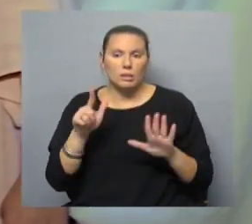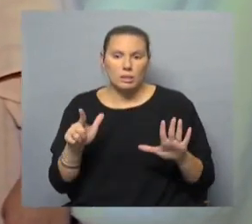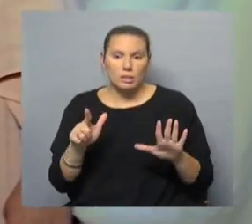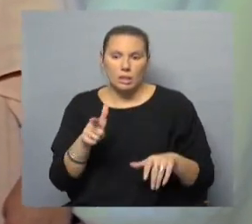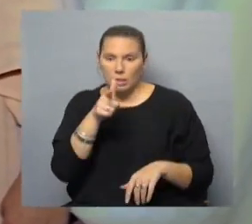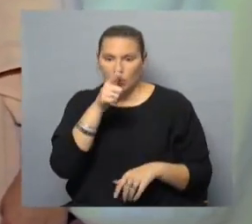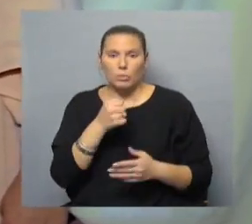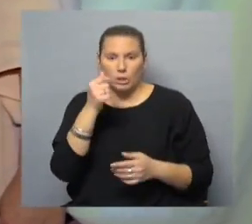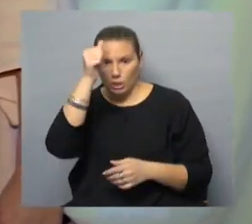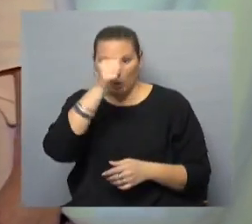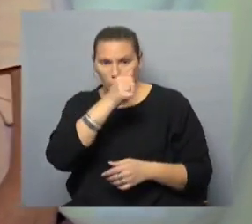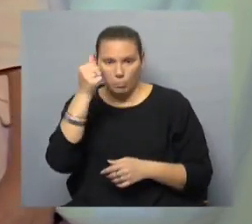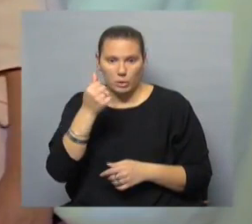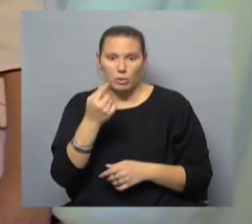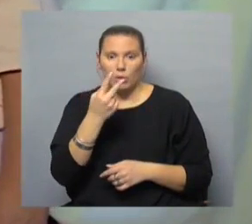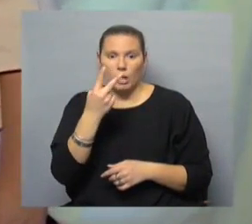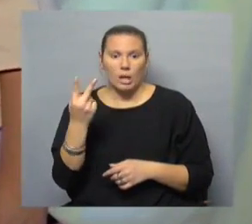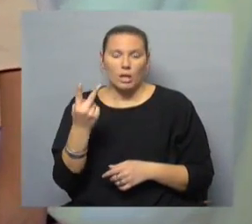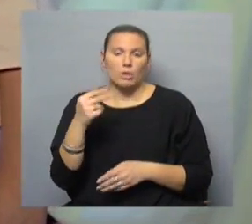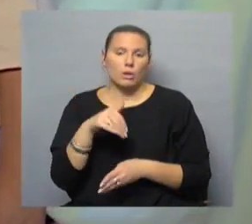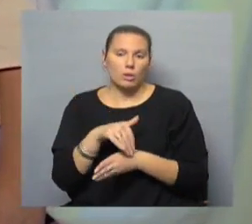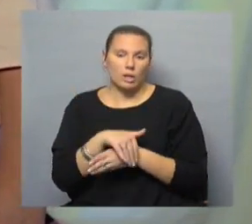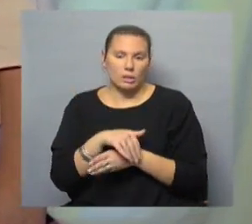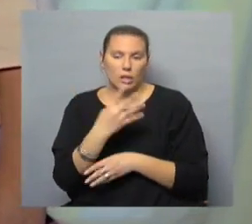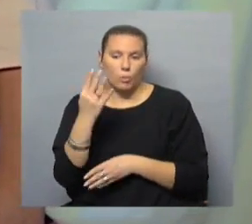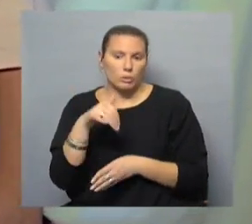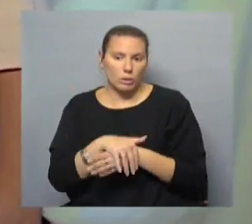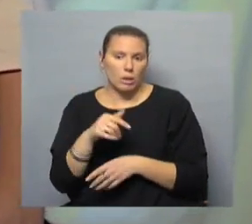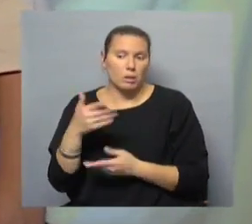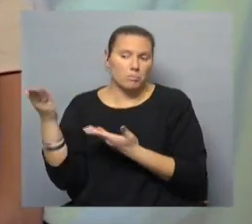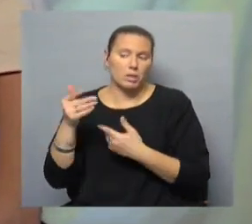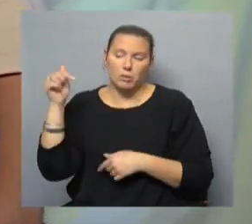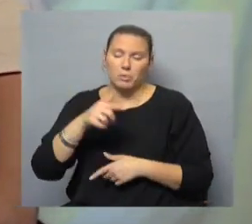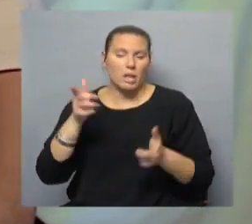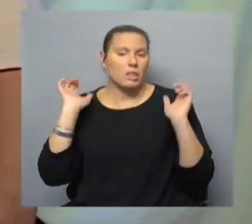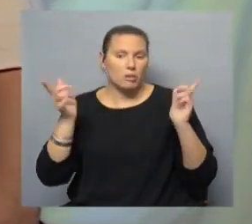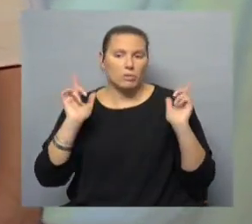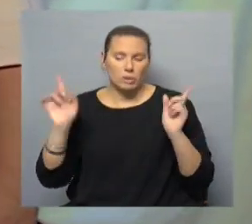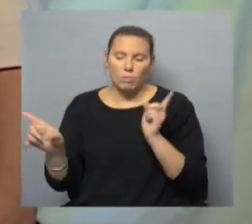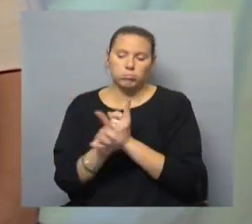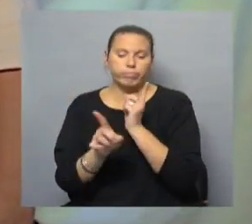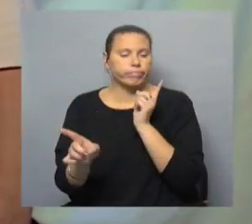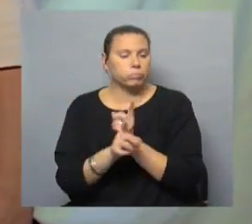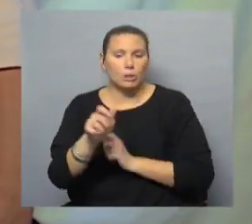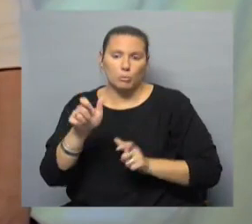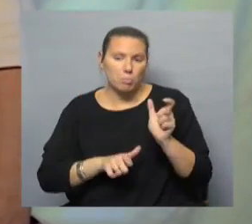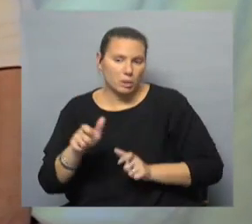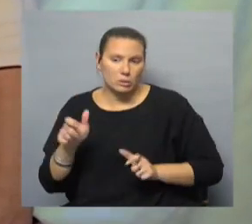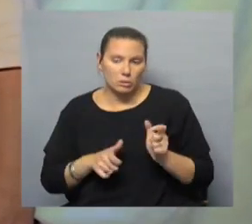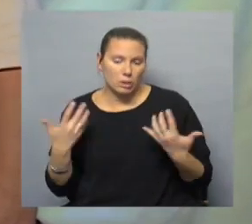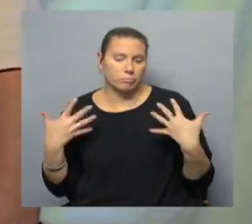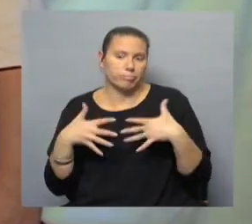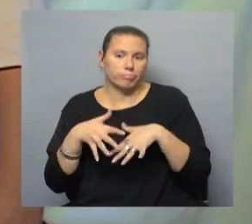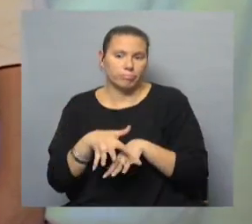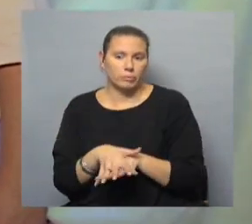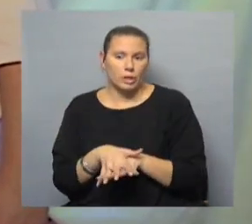Hasta el domingo, estamos a las 14 y a las 16. Y la invitación es venir a disfrutar, ¿no? Y a encontrarnos entre todas y todos en eso